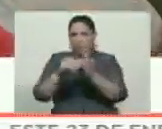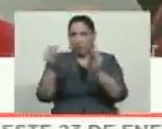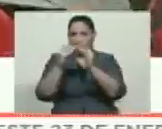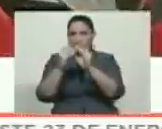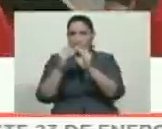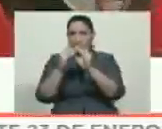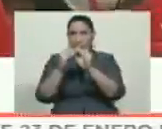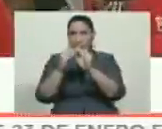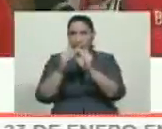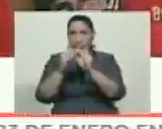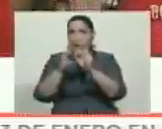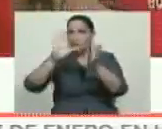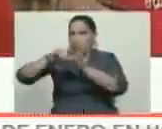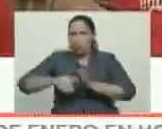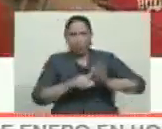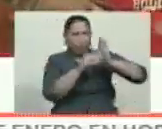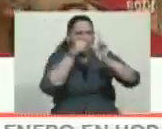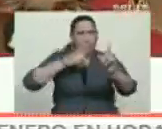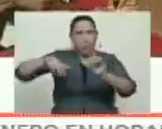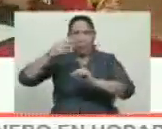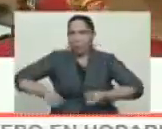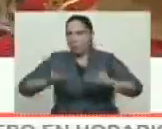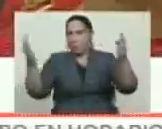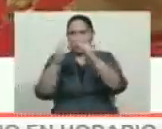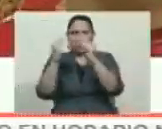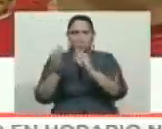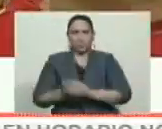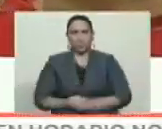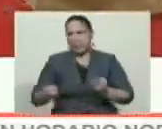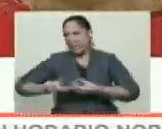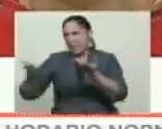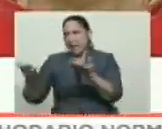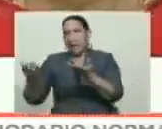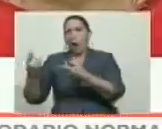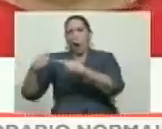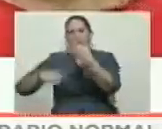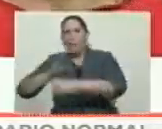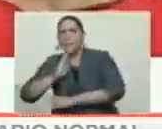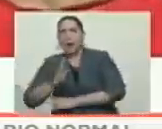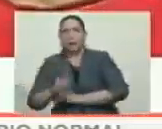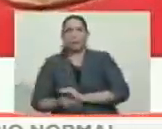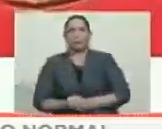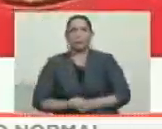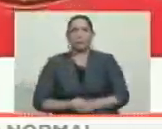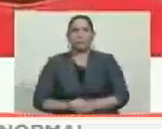Le quitarían las viviendas al pueblo, las que ya se le han entregado, para entregárselas a la banca.